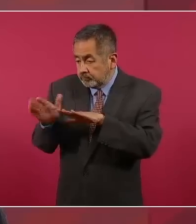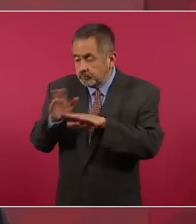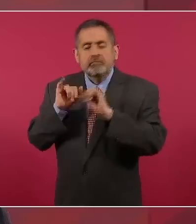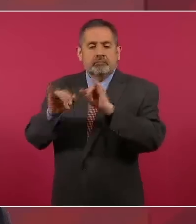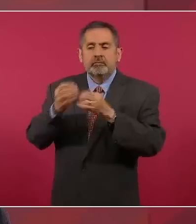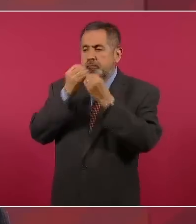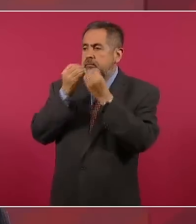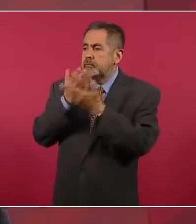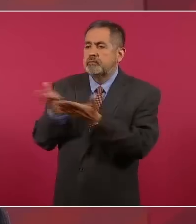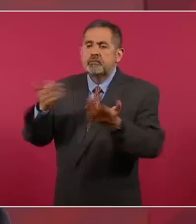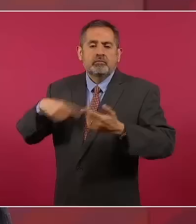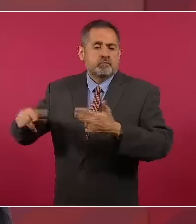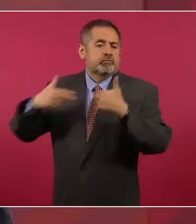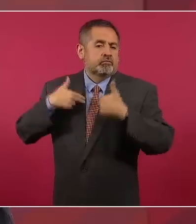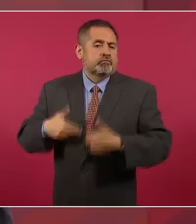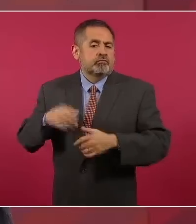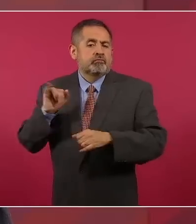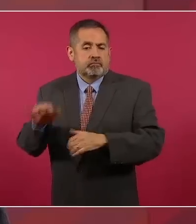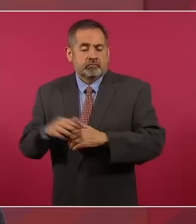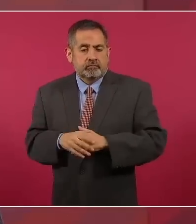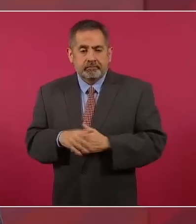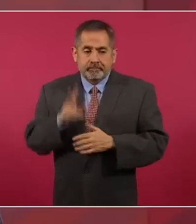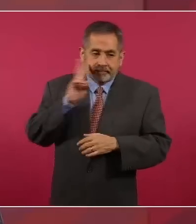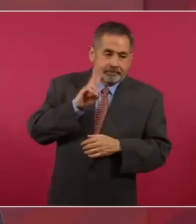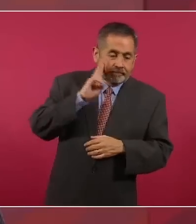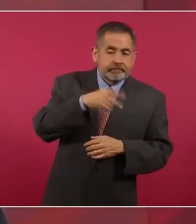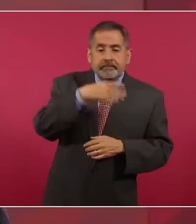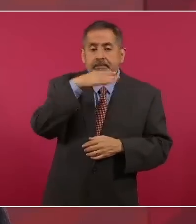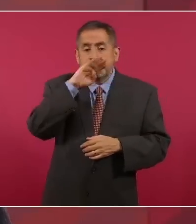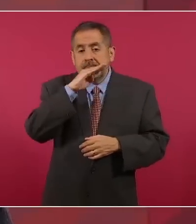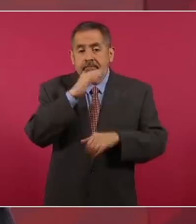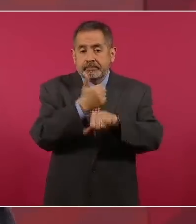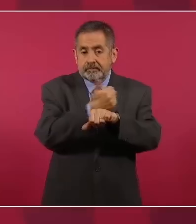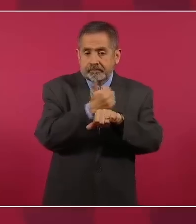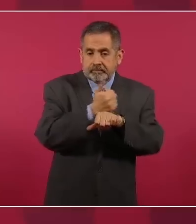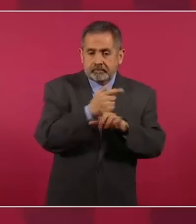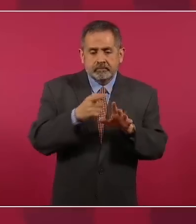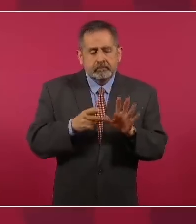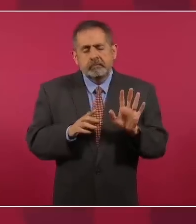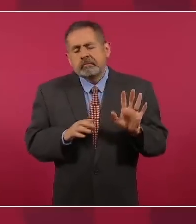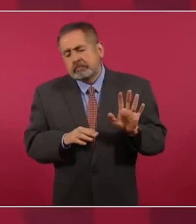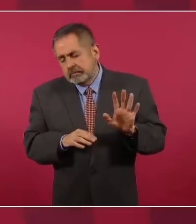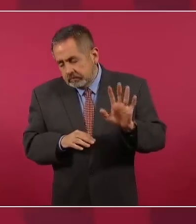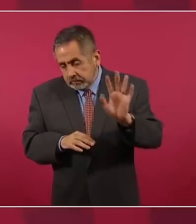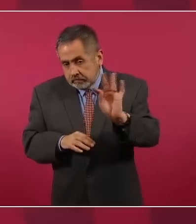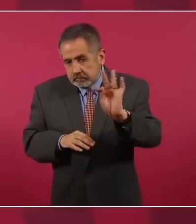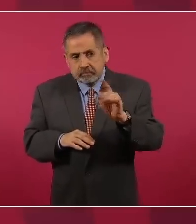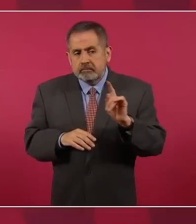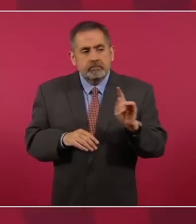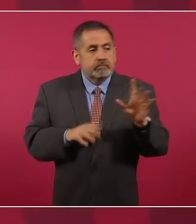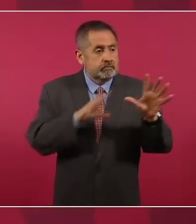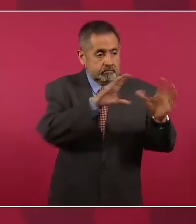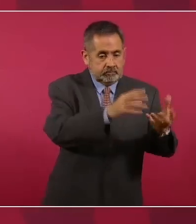Y estamos viendo lo de el maíz amarillo, puede ser para